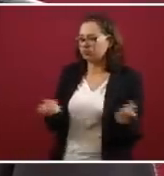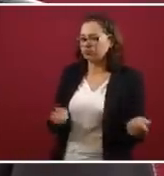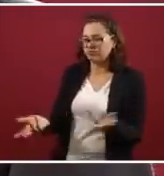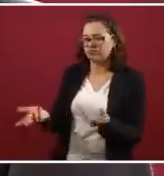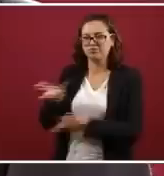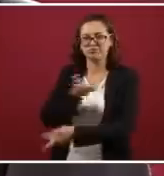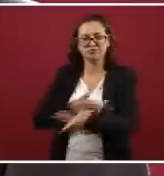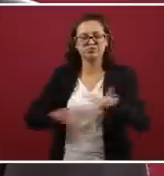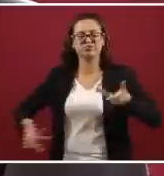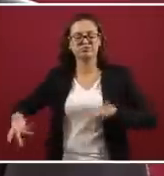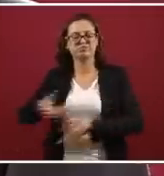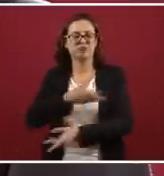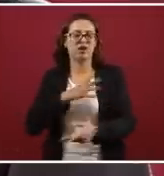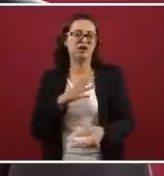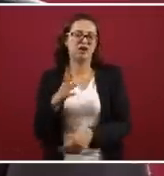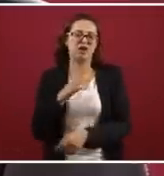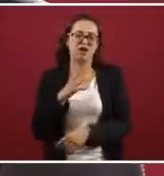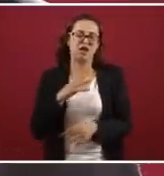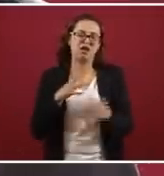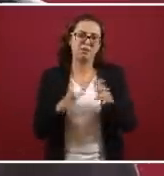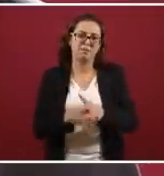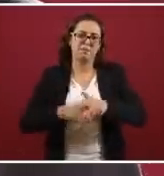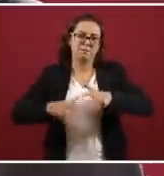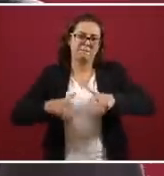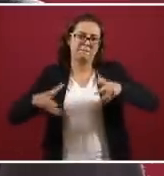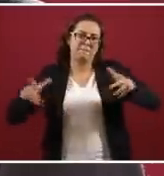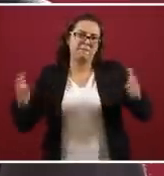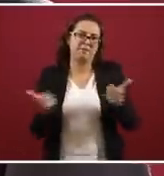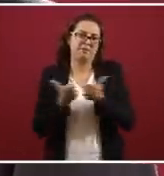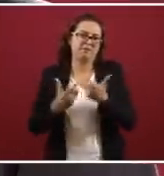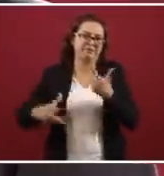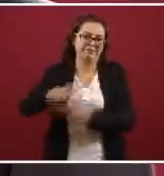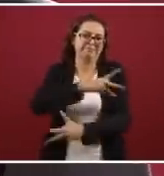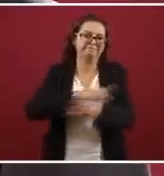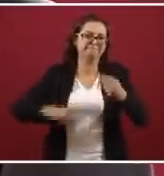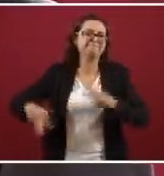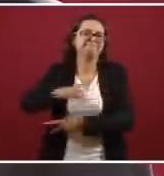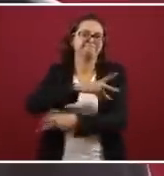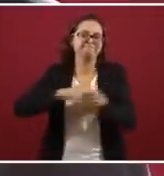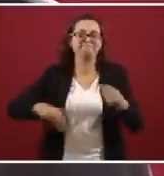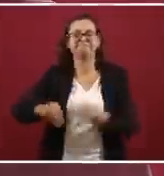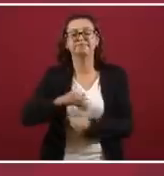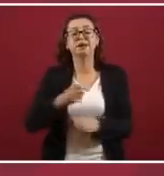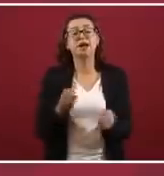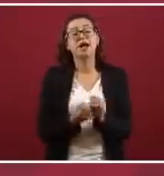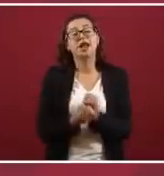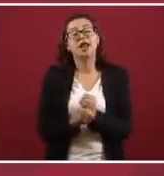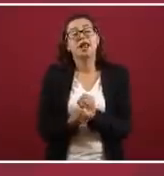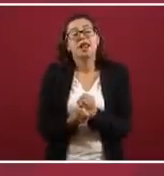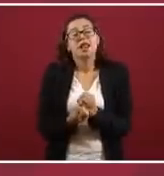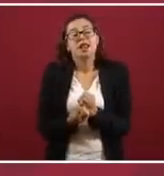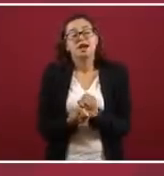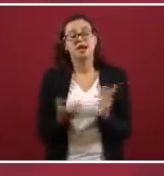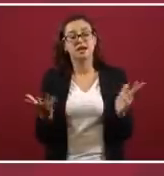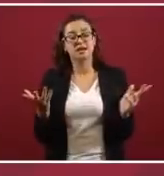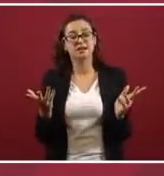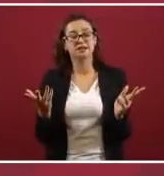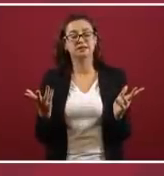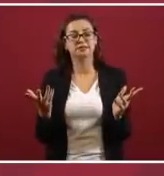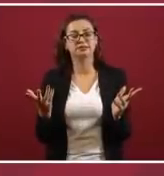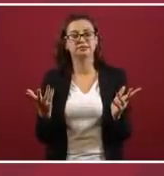hay más crecimiento económico. Claro, todo esto tiene que